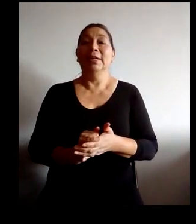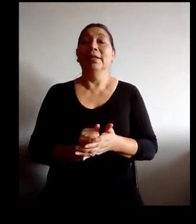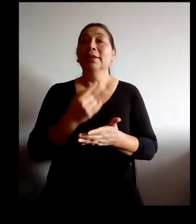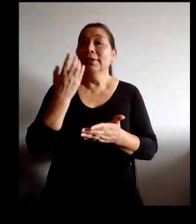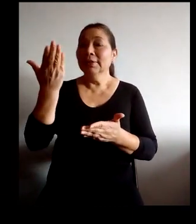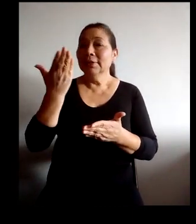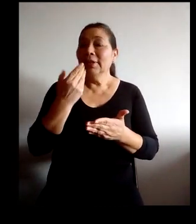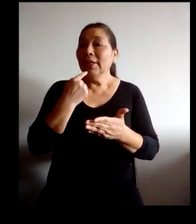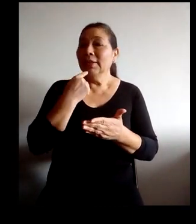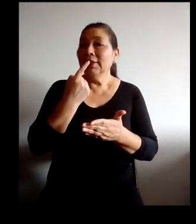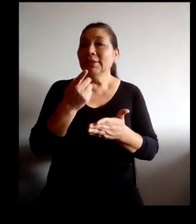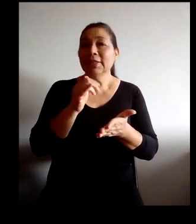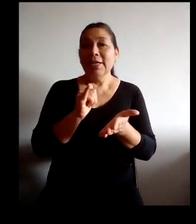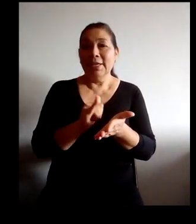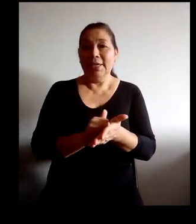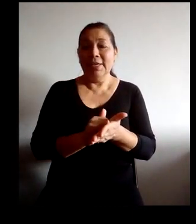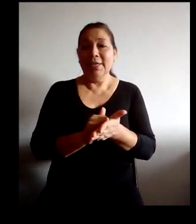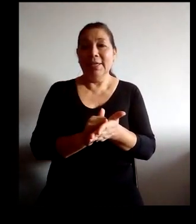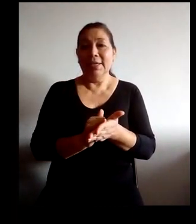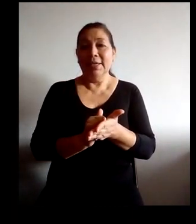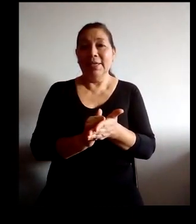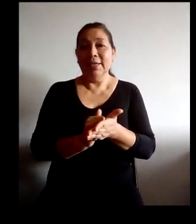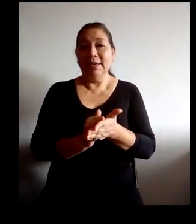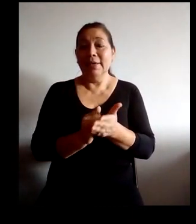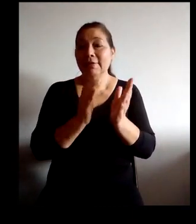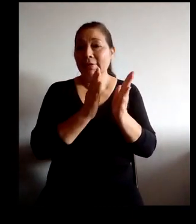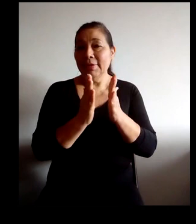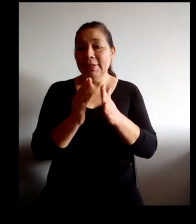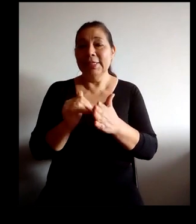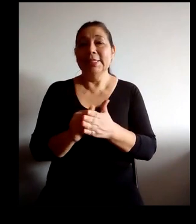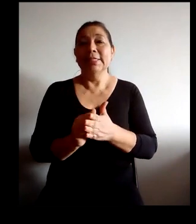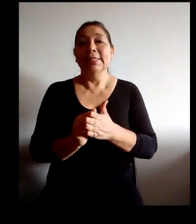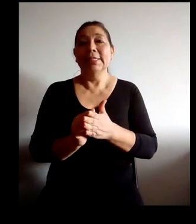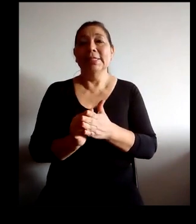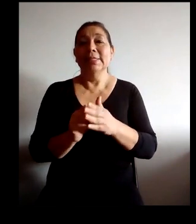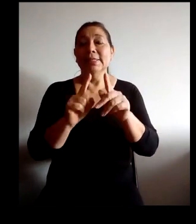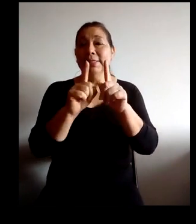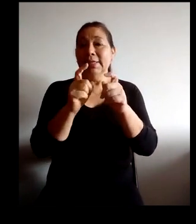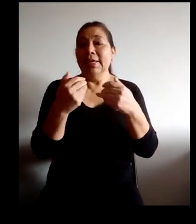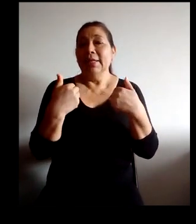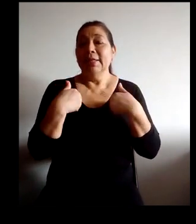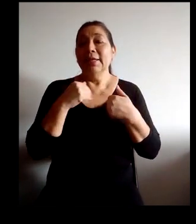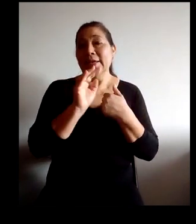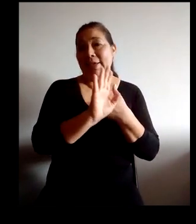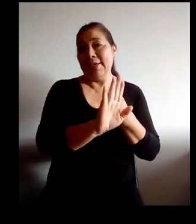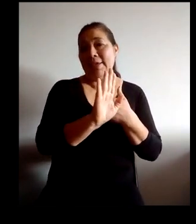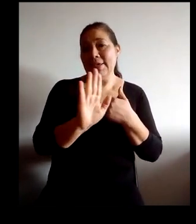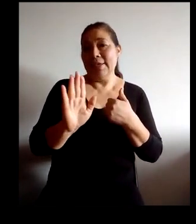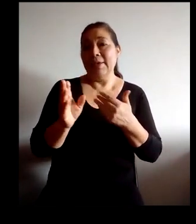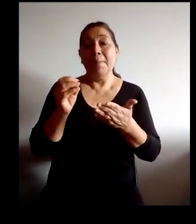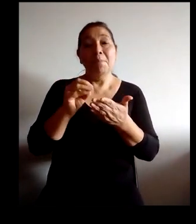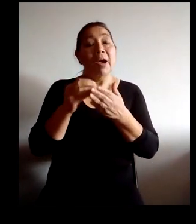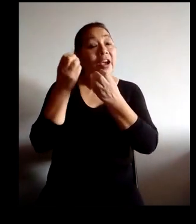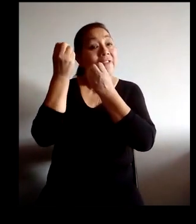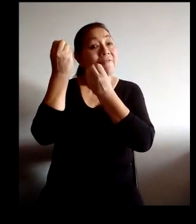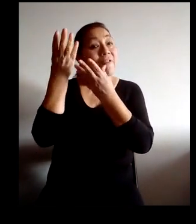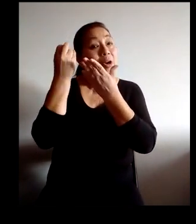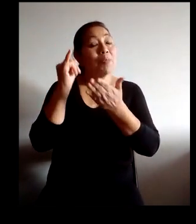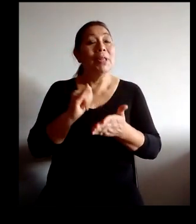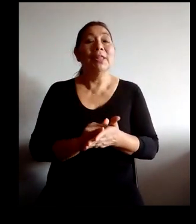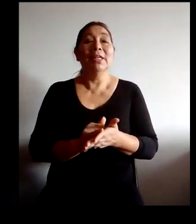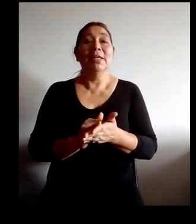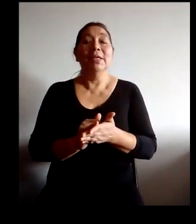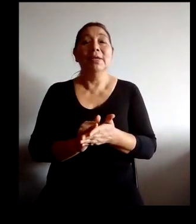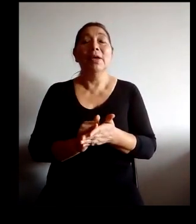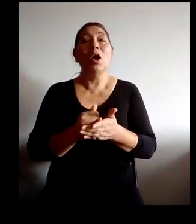atendiendo a ello de que mediante una nota informativa se ha decretado que el hospital Elisa Guzmán Barrón de Nuevo Chimbote no se encuentra autorizado para emisión de certificados